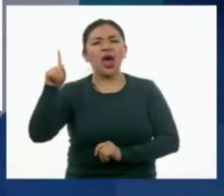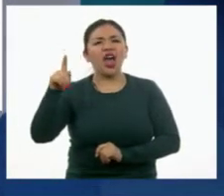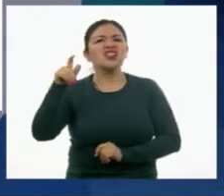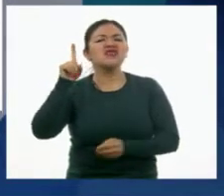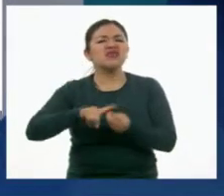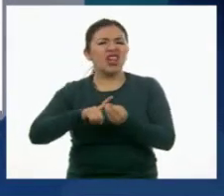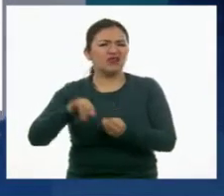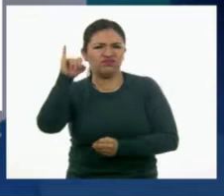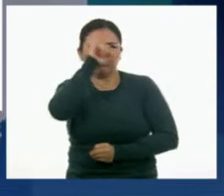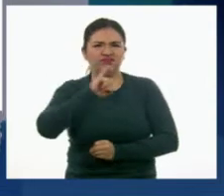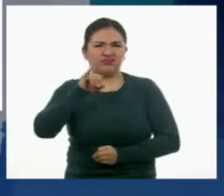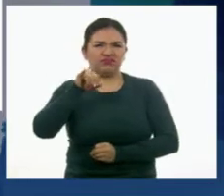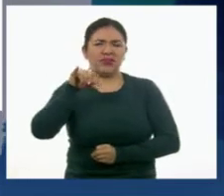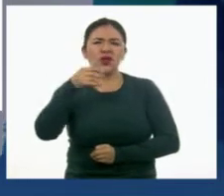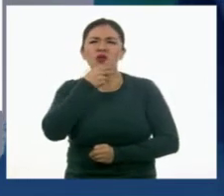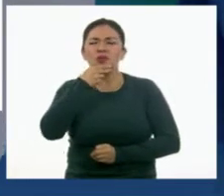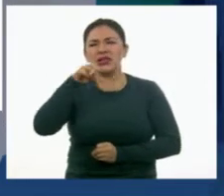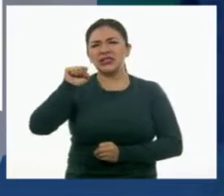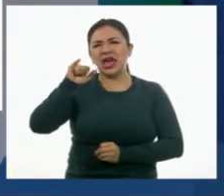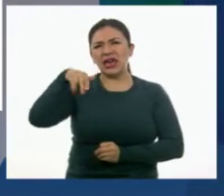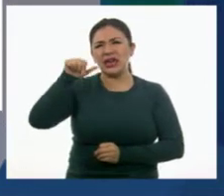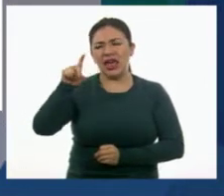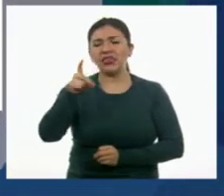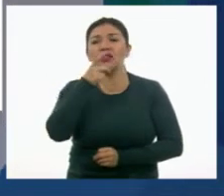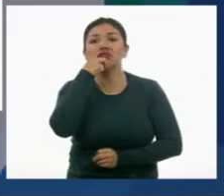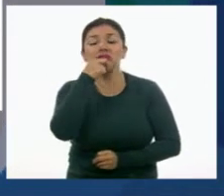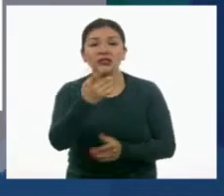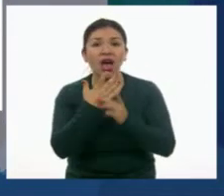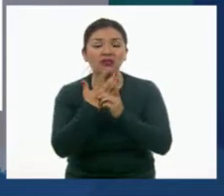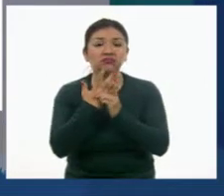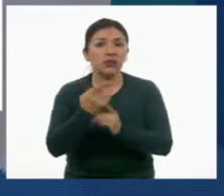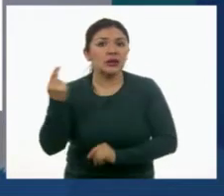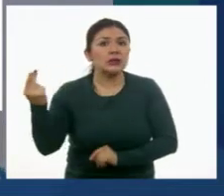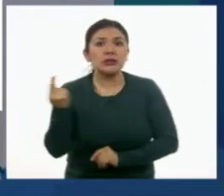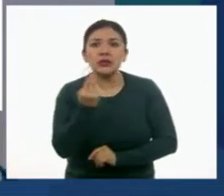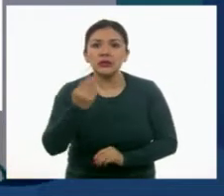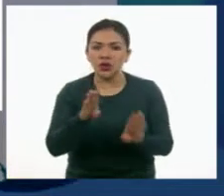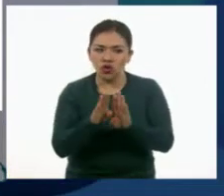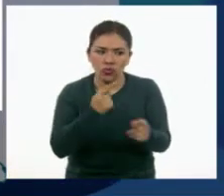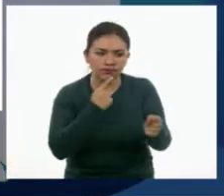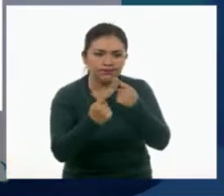de Finanzas, Zainab Ahmed, dijo que era necesario debatir